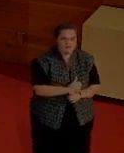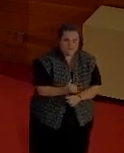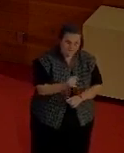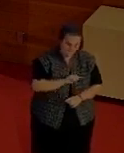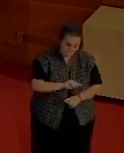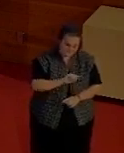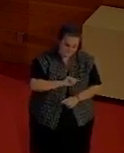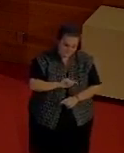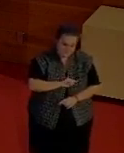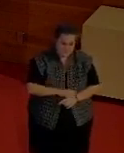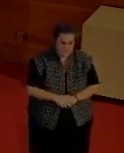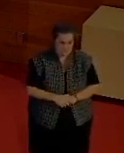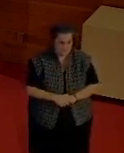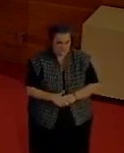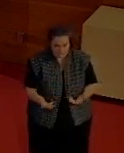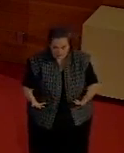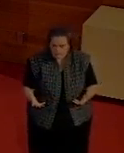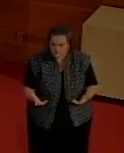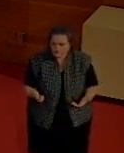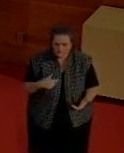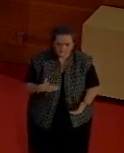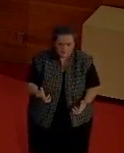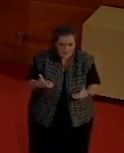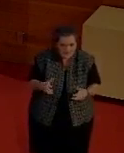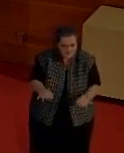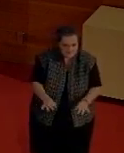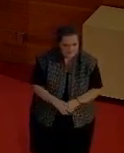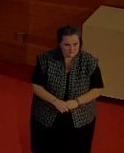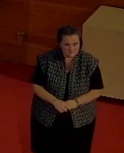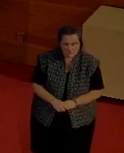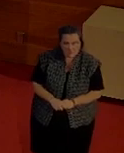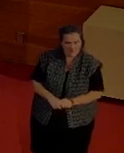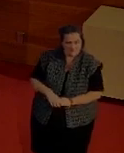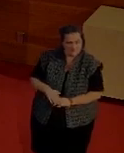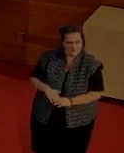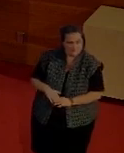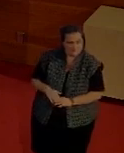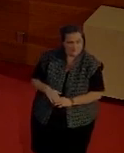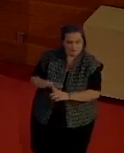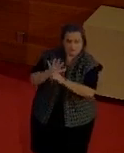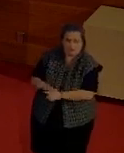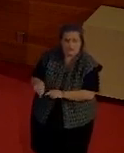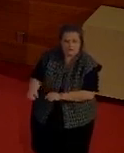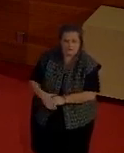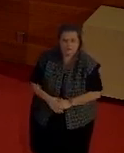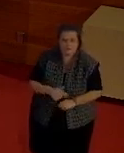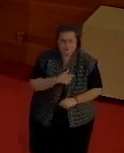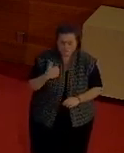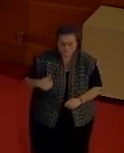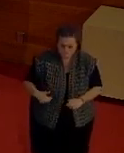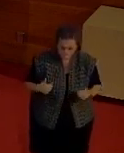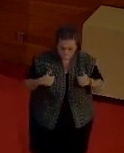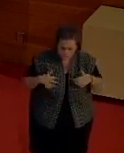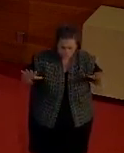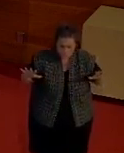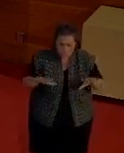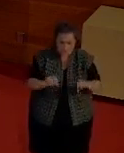es que nos lo hemos ganado a pulso Y entonces entro yo en juego que soy china eh yo aquí no he colonizado nada